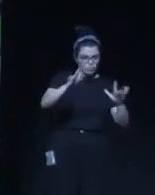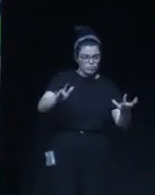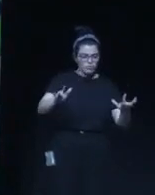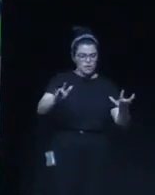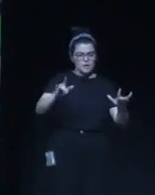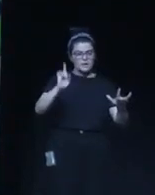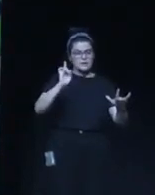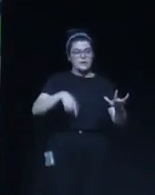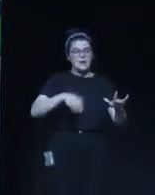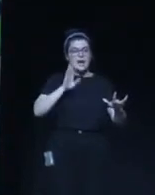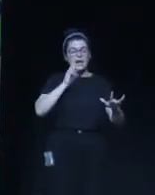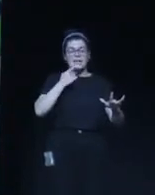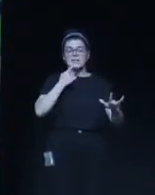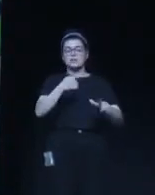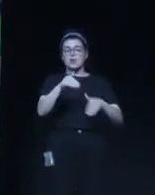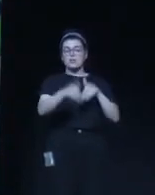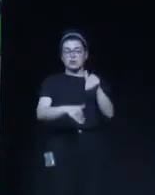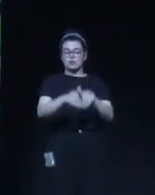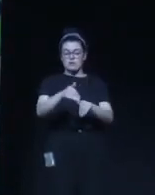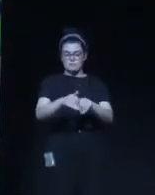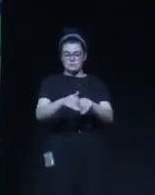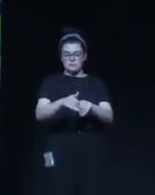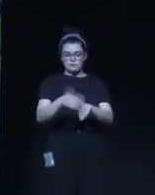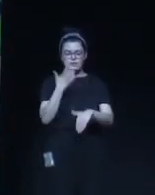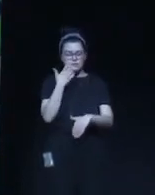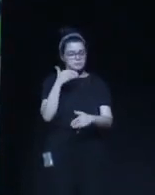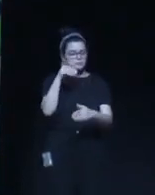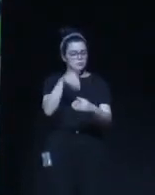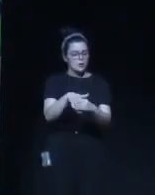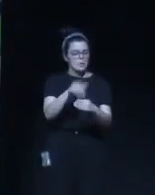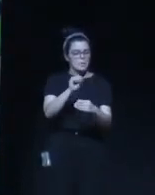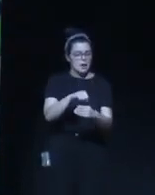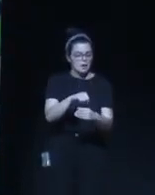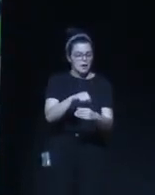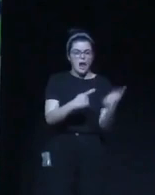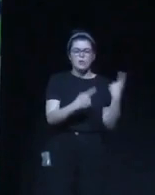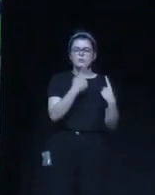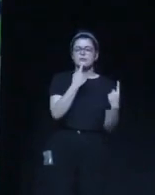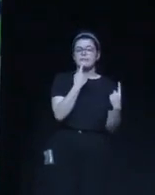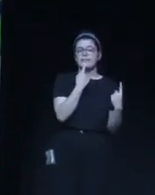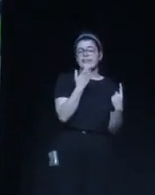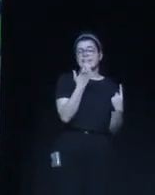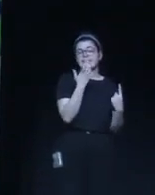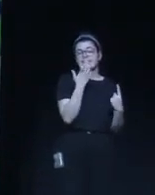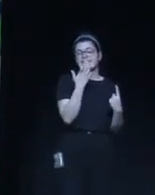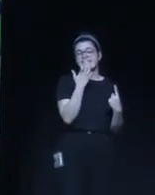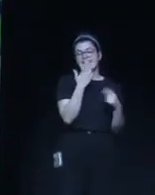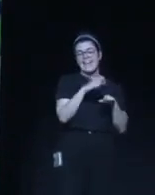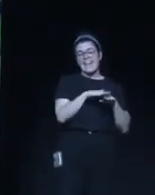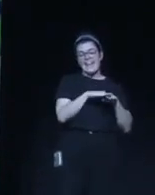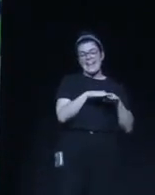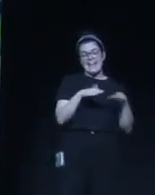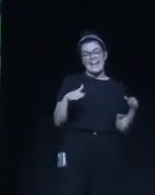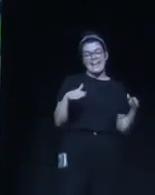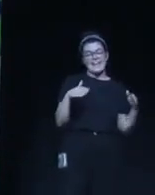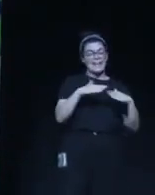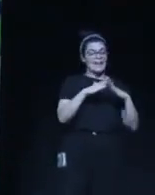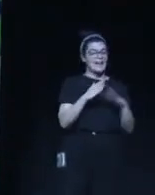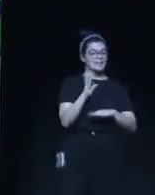votado también, pues que cuando votes tengas en cuenta que hay partidos que dicen que si pones una planta en tu casa,